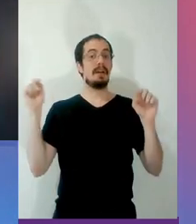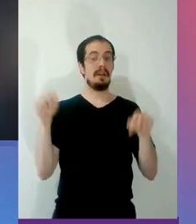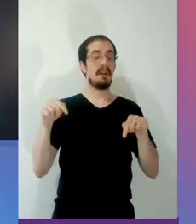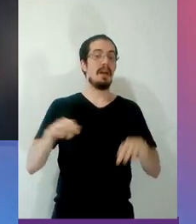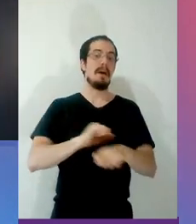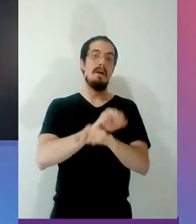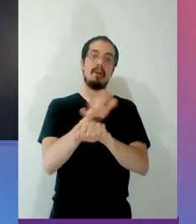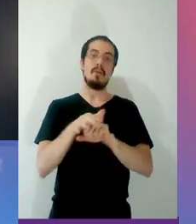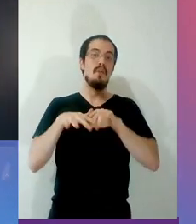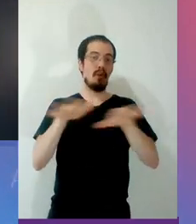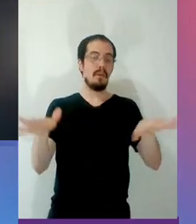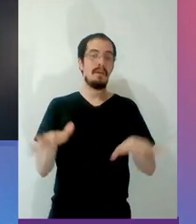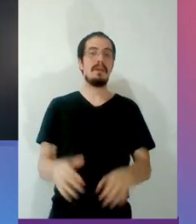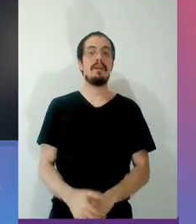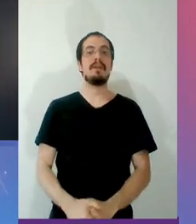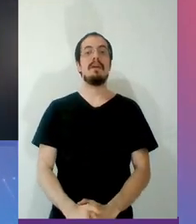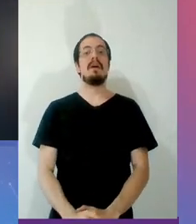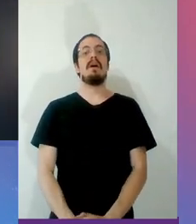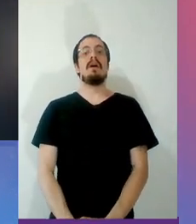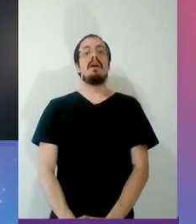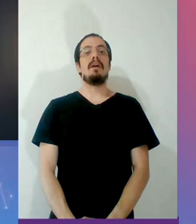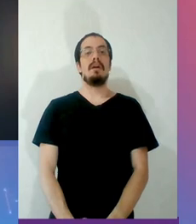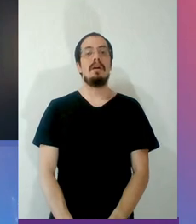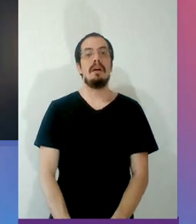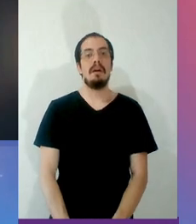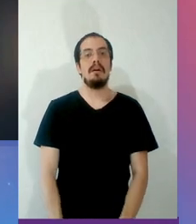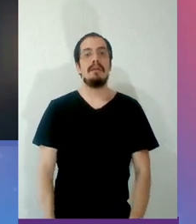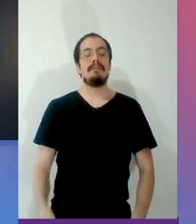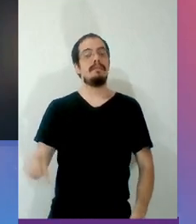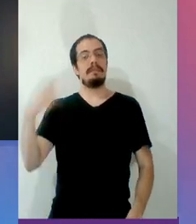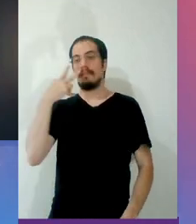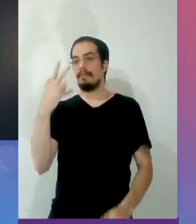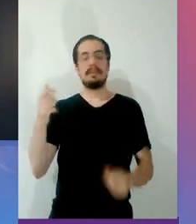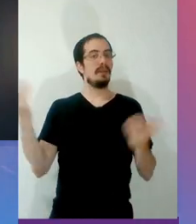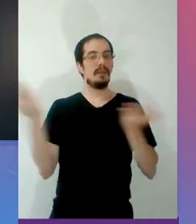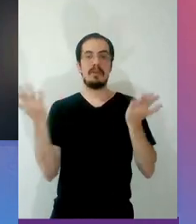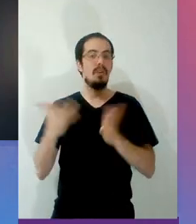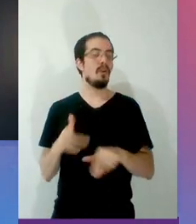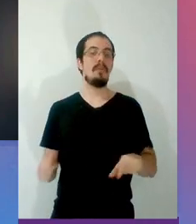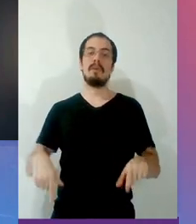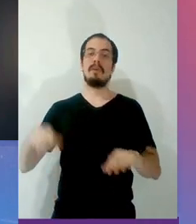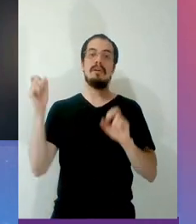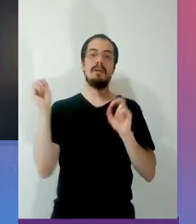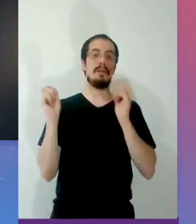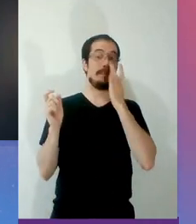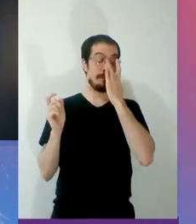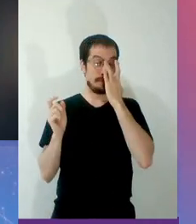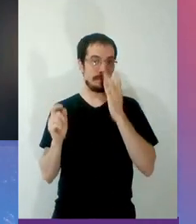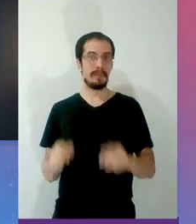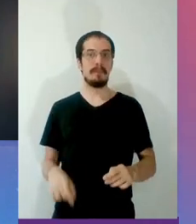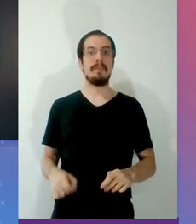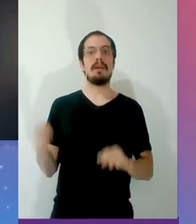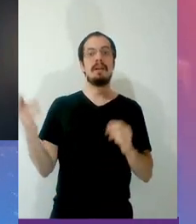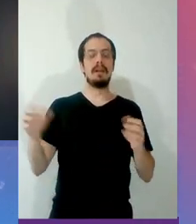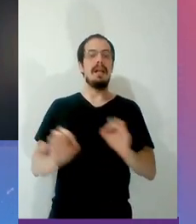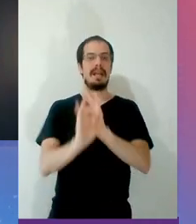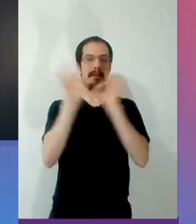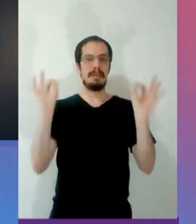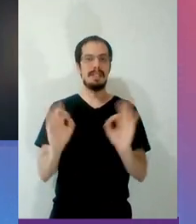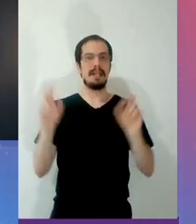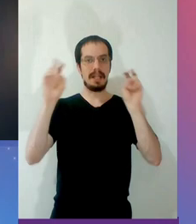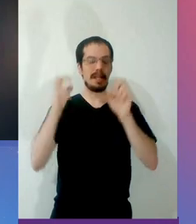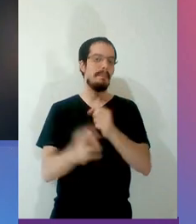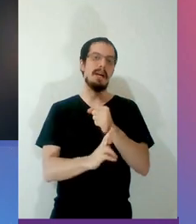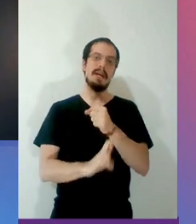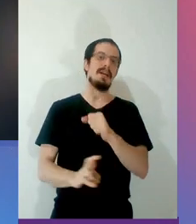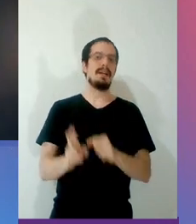en la rehabilitación de los pacientes con COVID, es justamente la fisiatría, la especialidad de rehabilitación. Pero tiene que